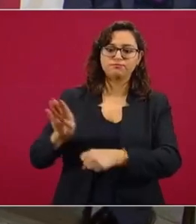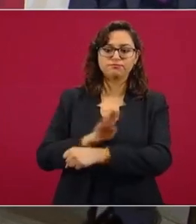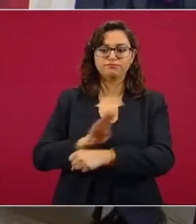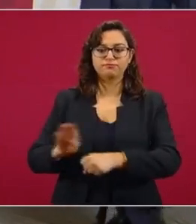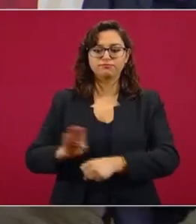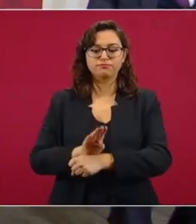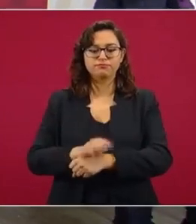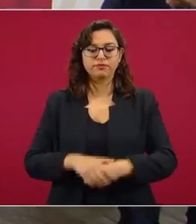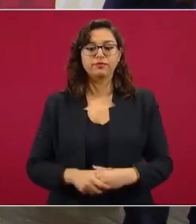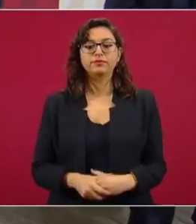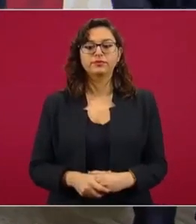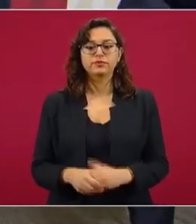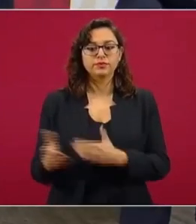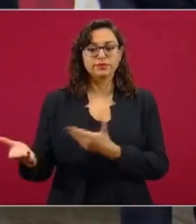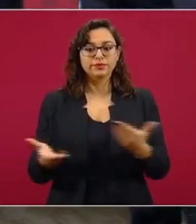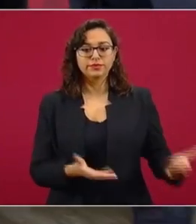Adelante,